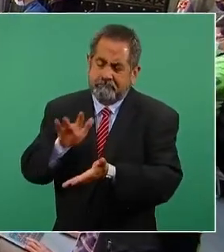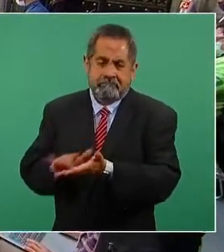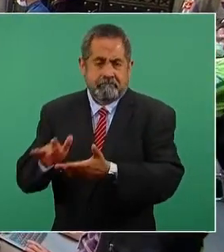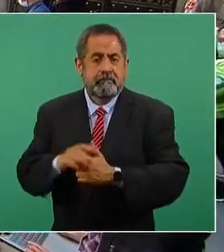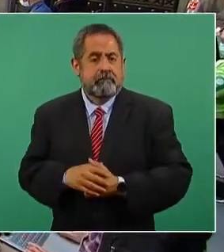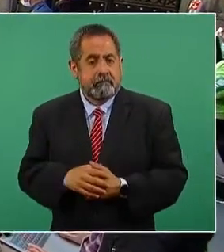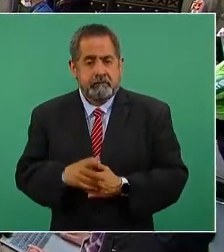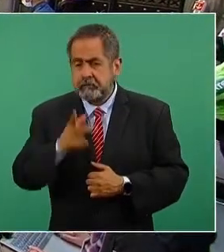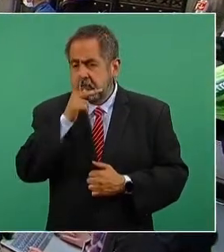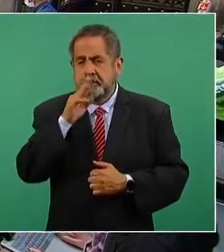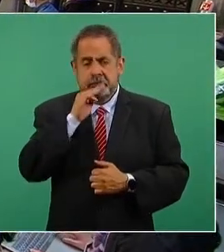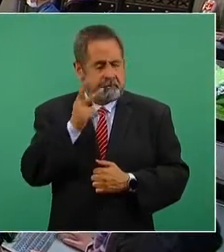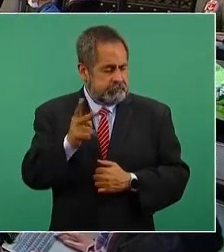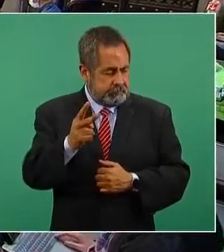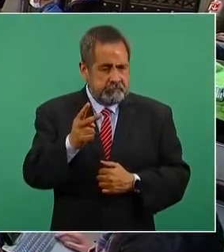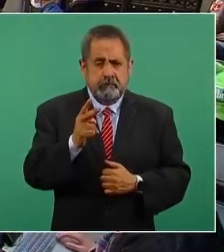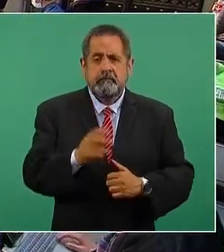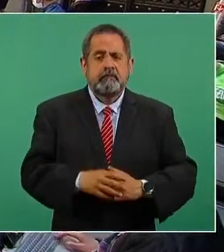Papás y mamás.